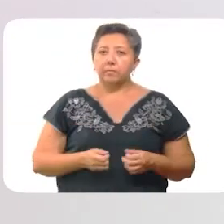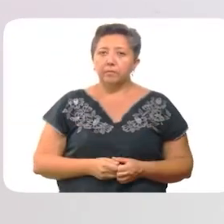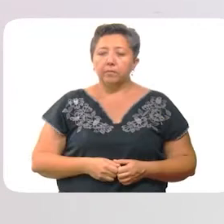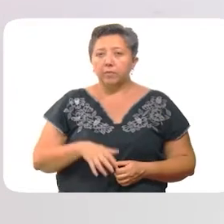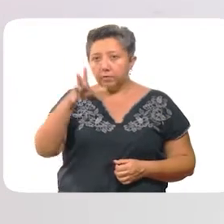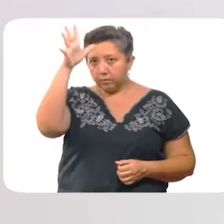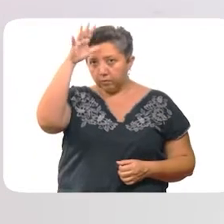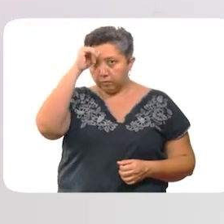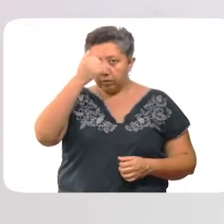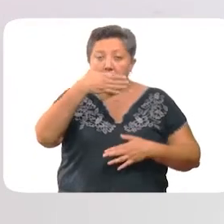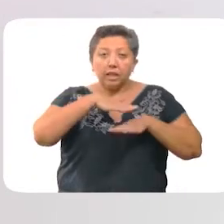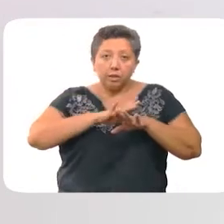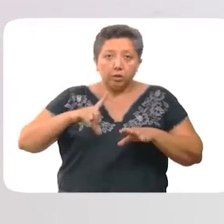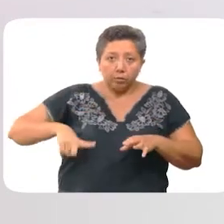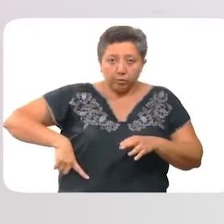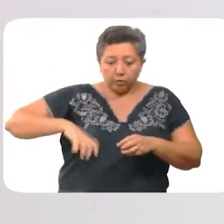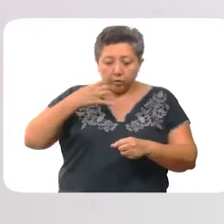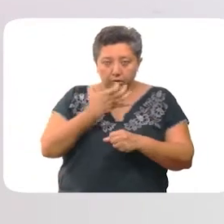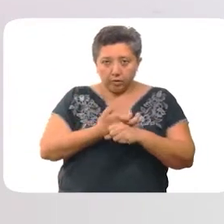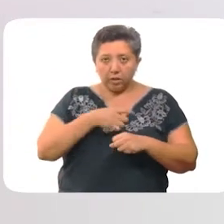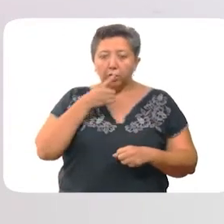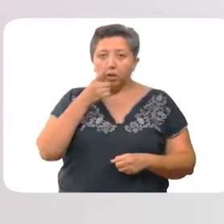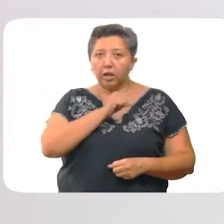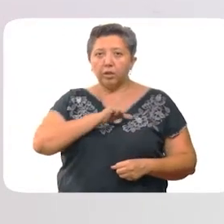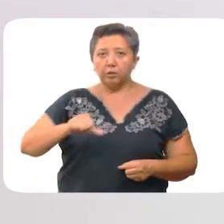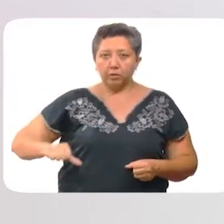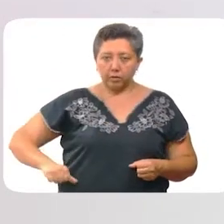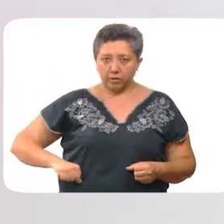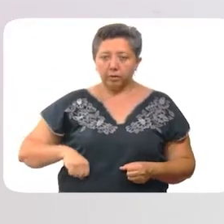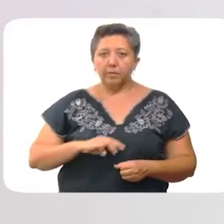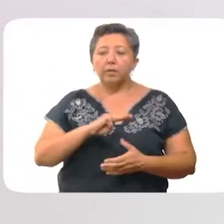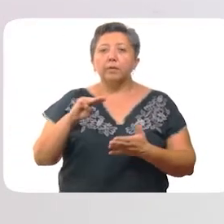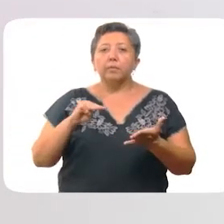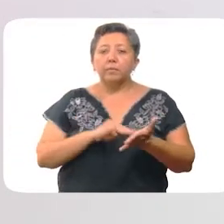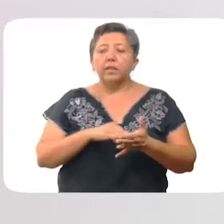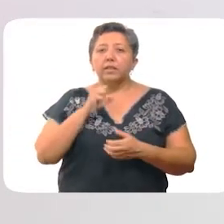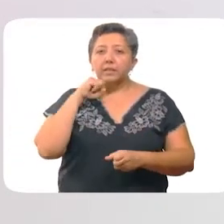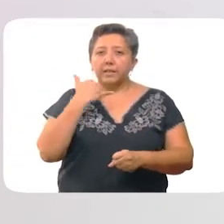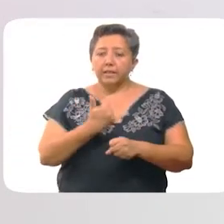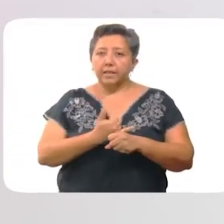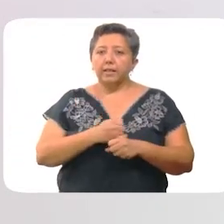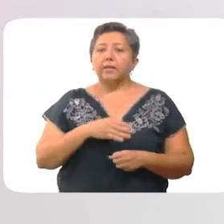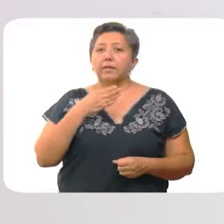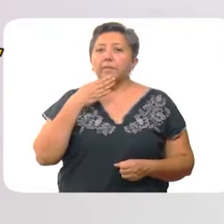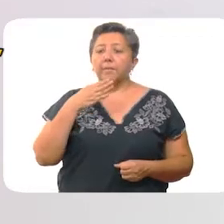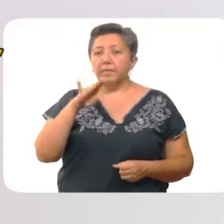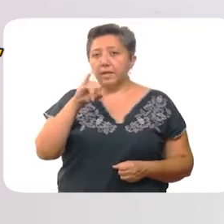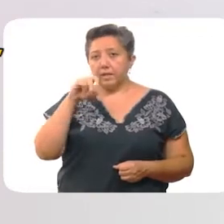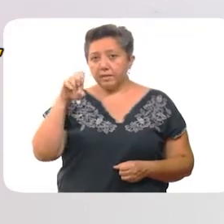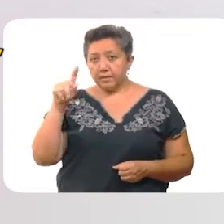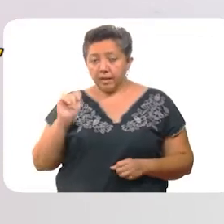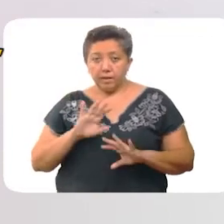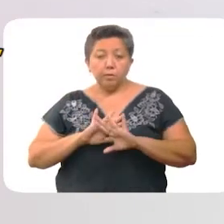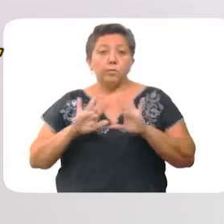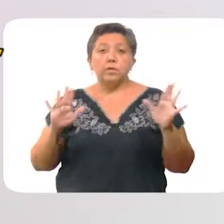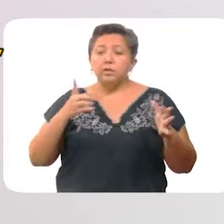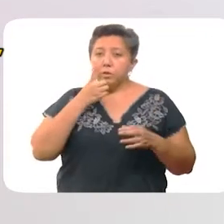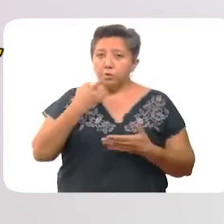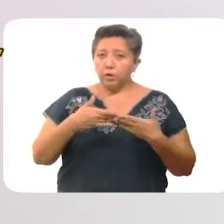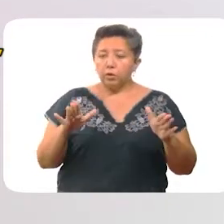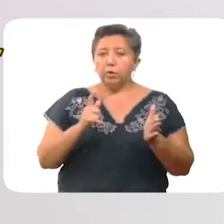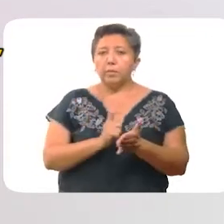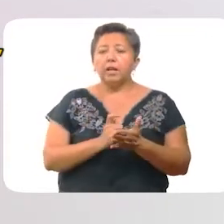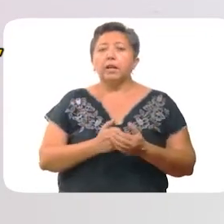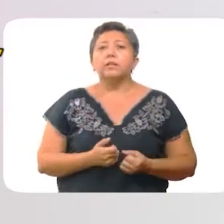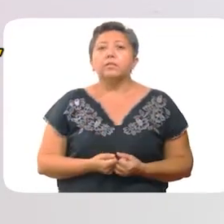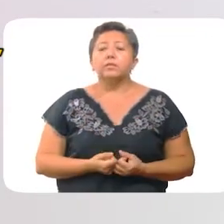manera coordinada entre el Gobierno del Estado, el Ayuntamiento de esta ciudad y la Secretaría del Bienestar. Como se ha señalado, en la